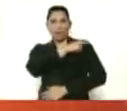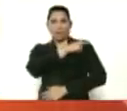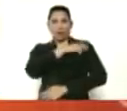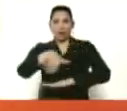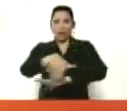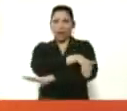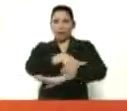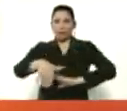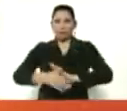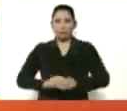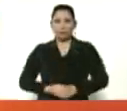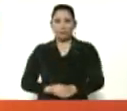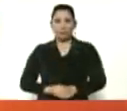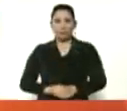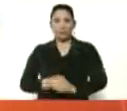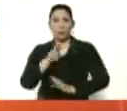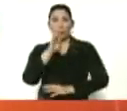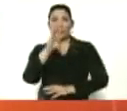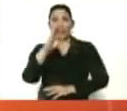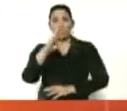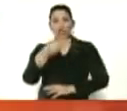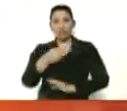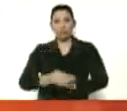calle, de la VC.